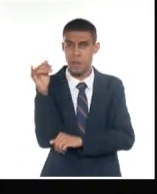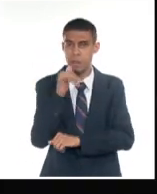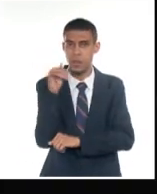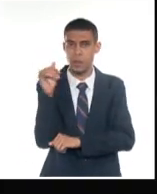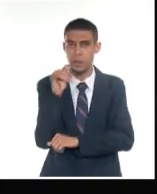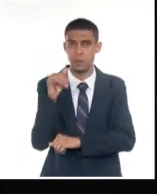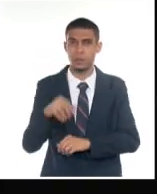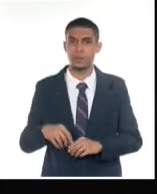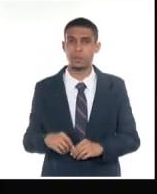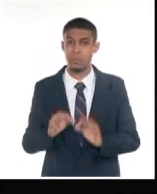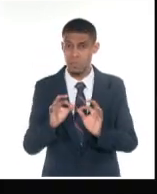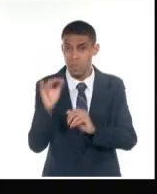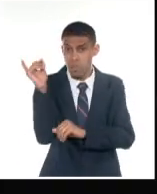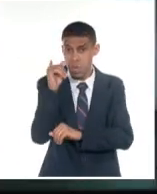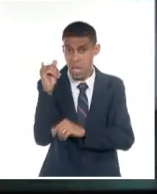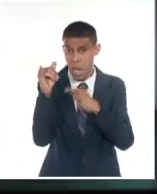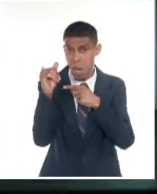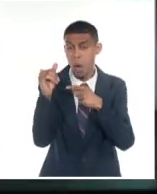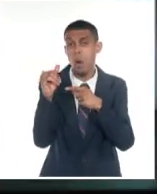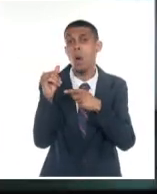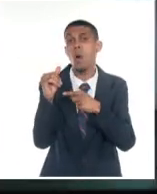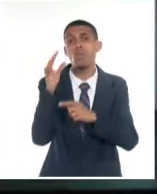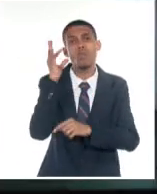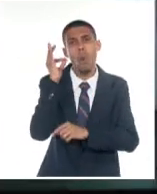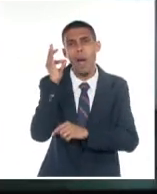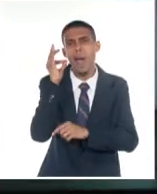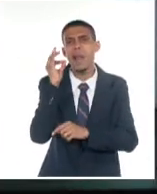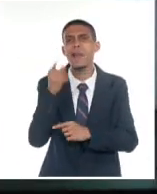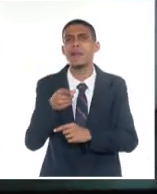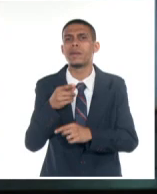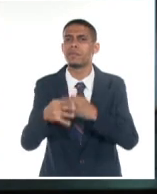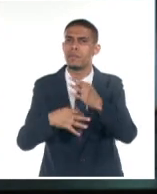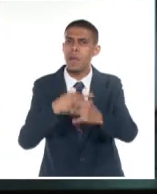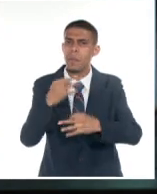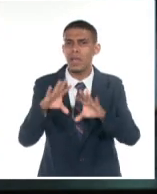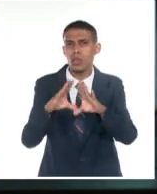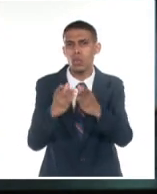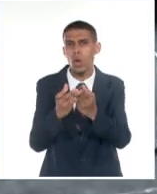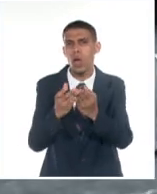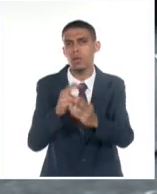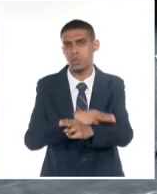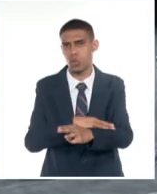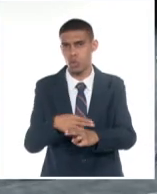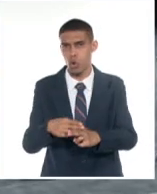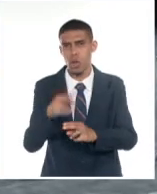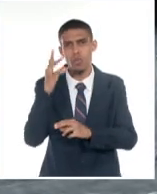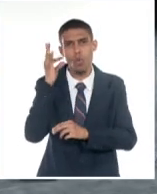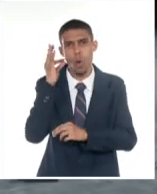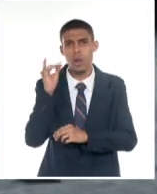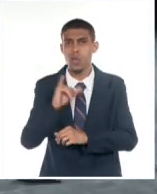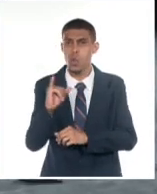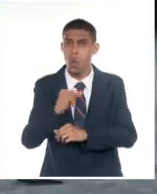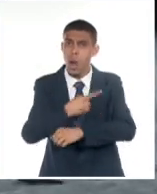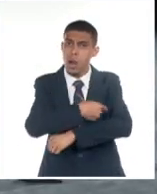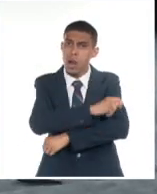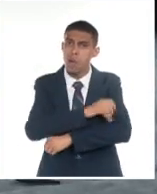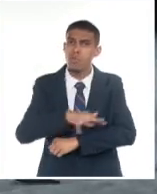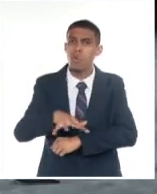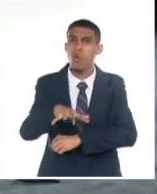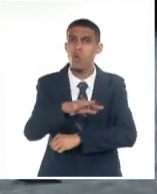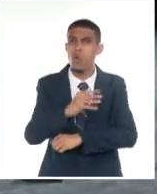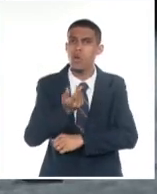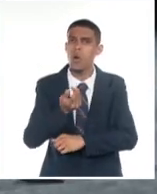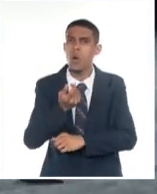del documental Mariana, una ópera de amor, Carlos Collazo revela la gran admiración del público, sus alumnos y